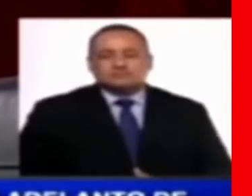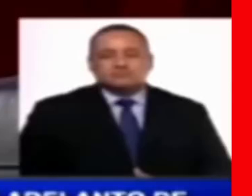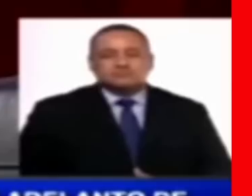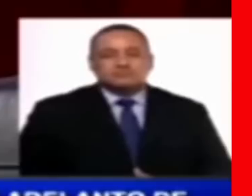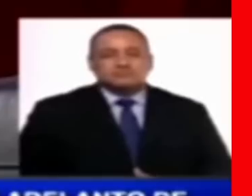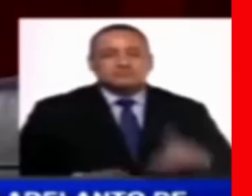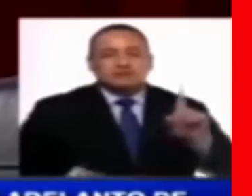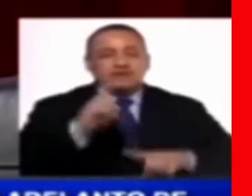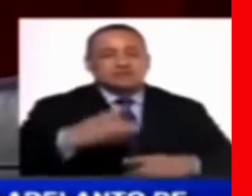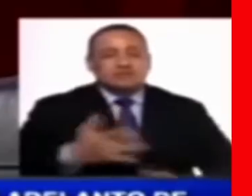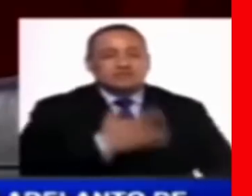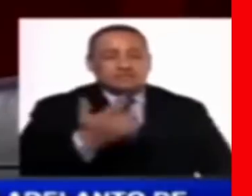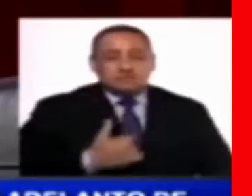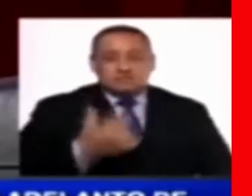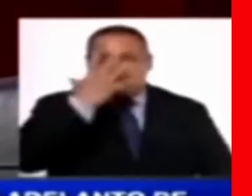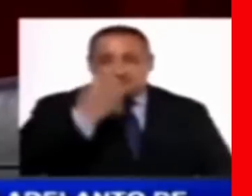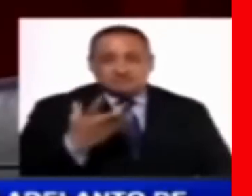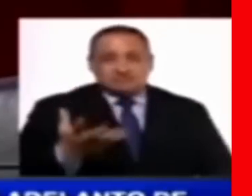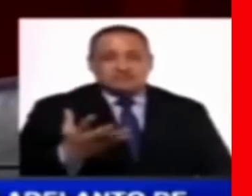¿Alguien se ha sentido ofendido?